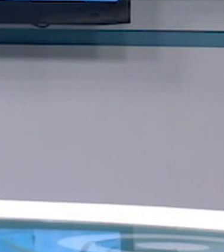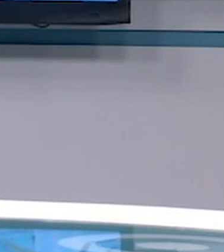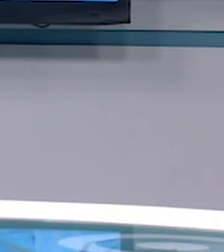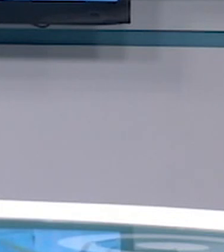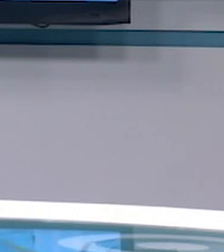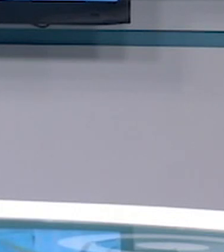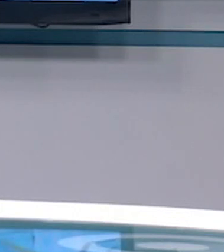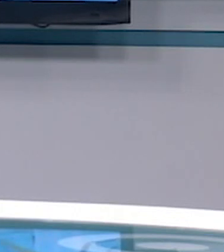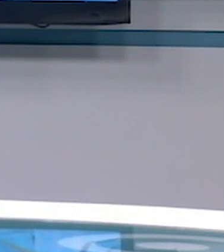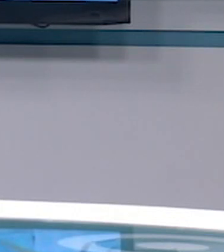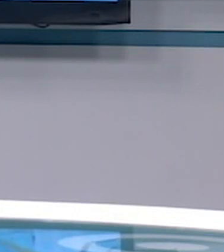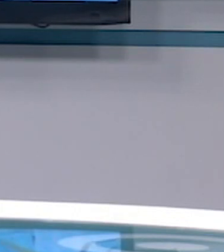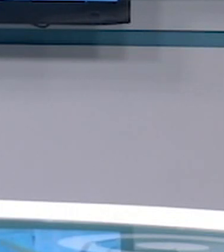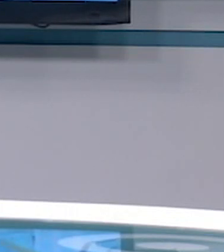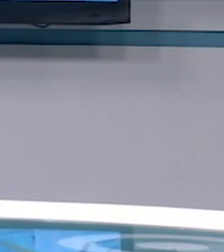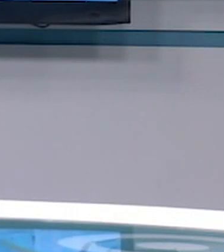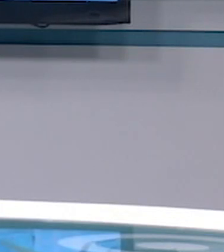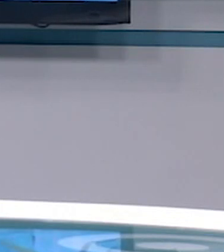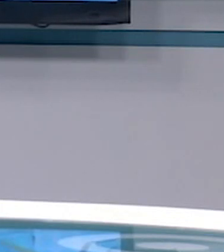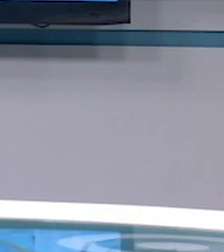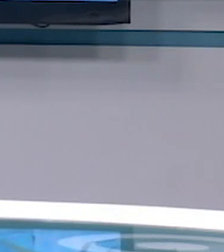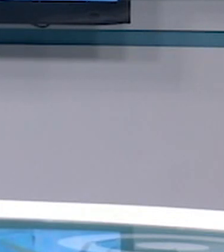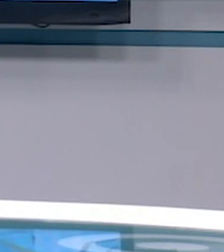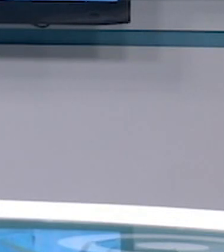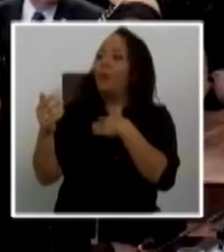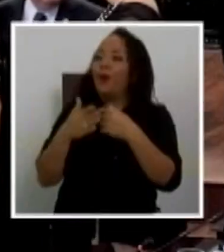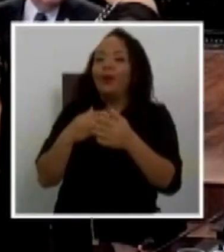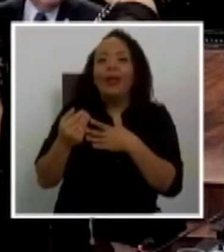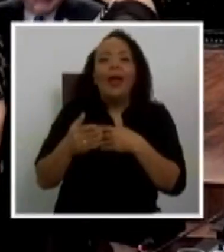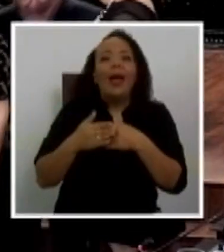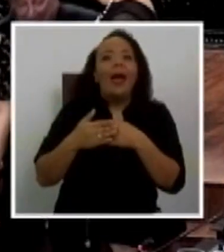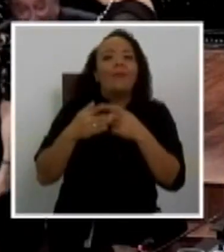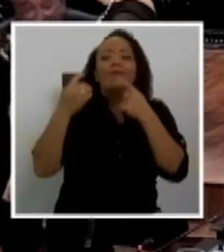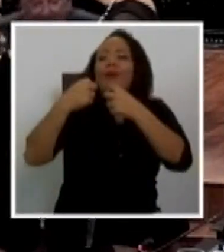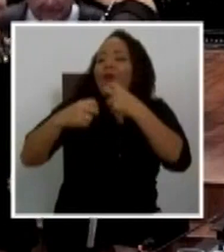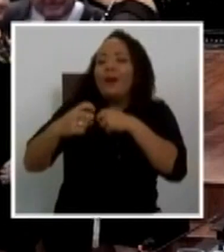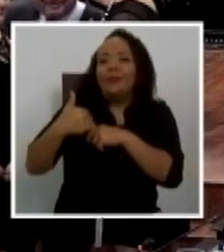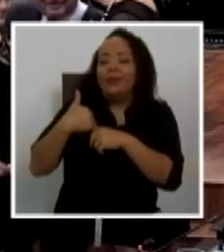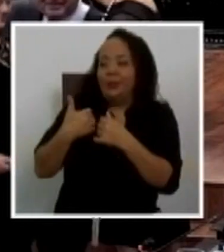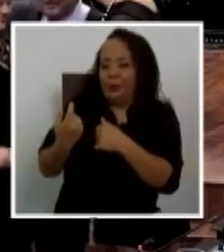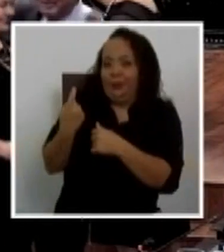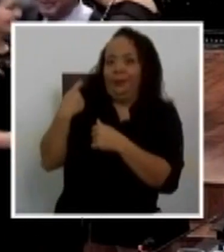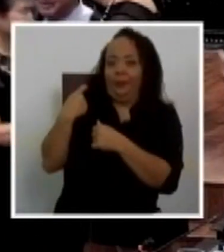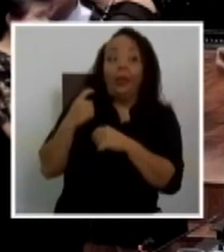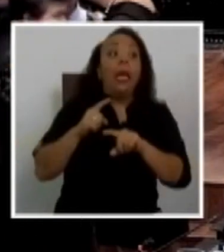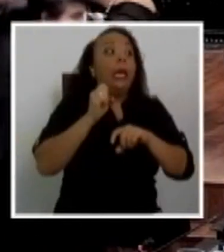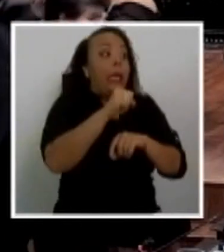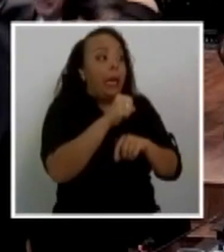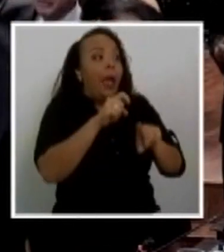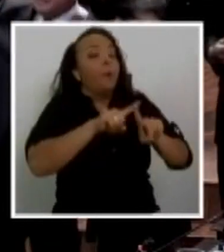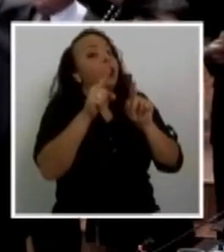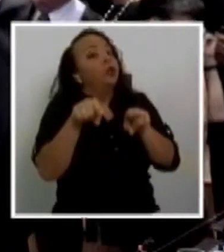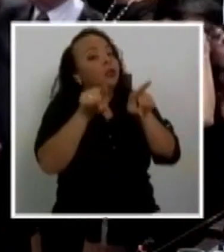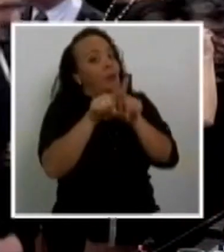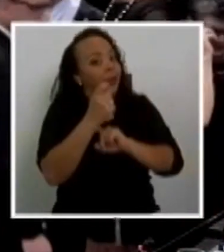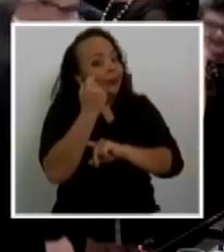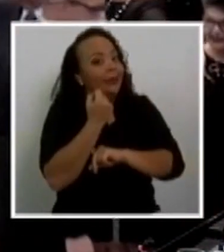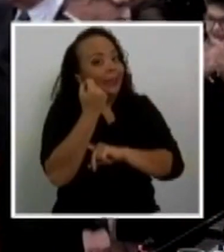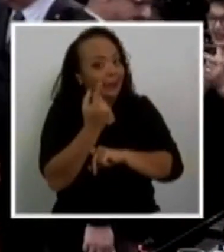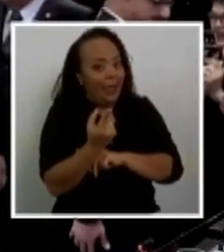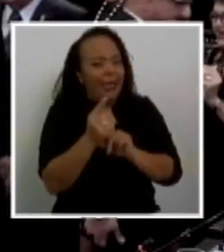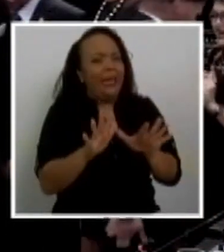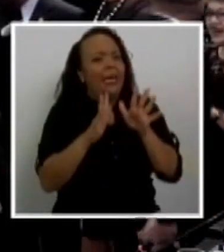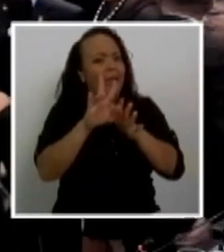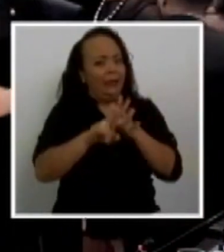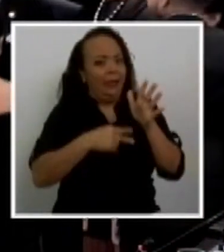los intereses políticos, pues es un año preelectoral. La elección del directorio legislativo ha pasado más desapercibido que